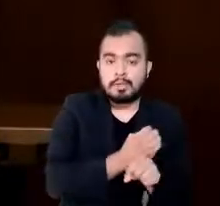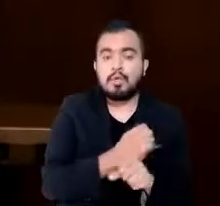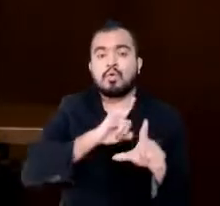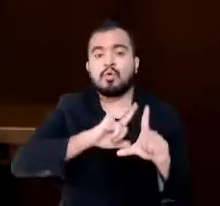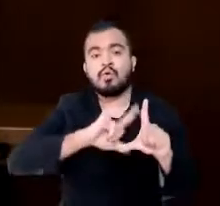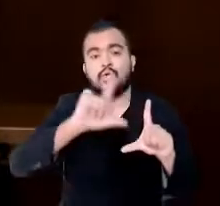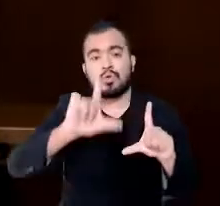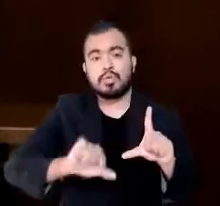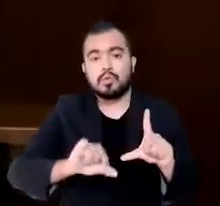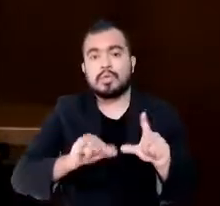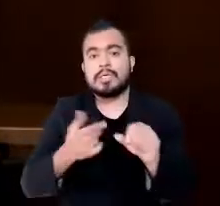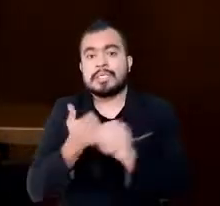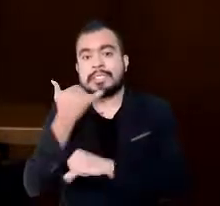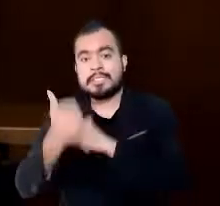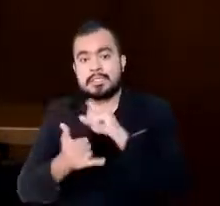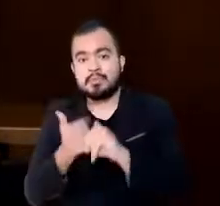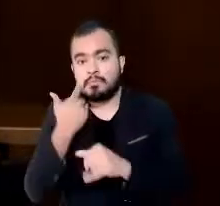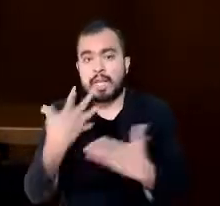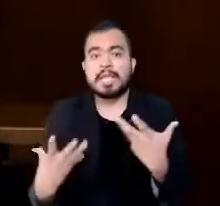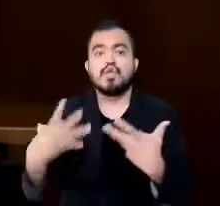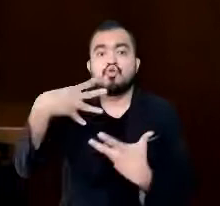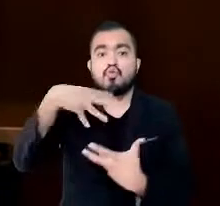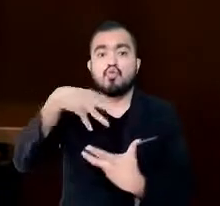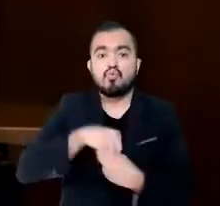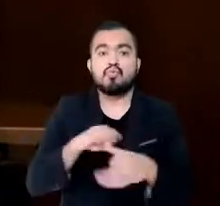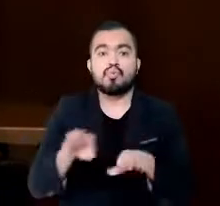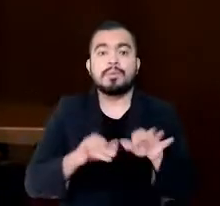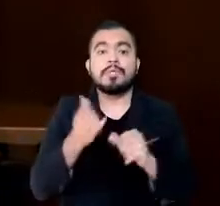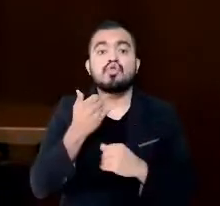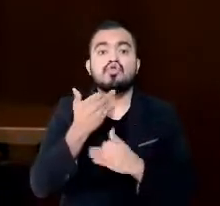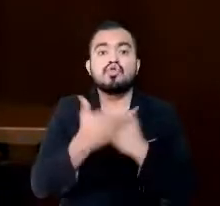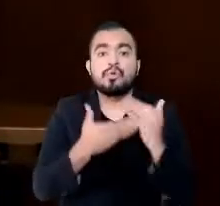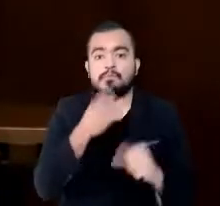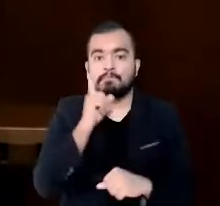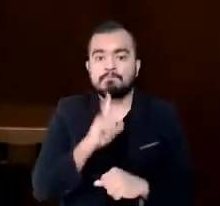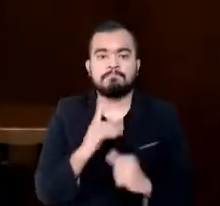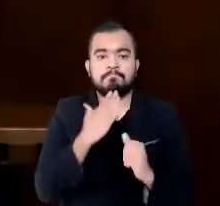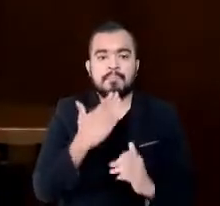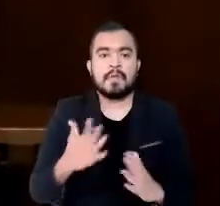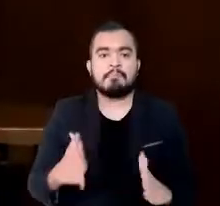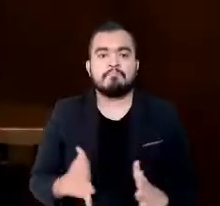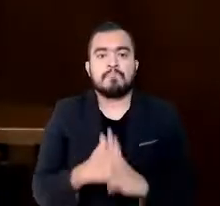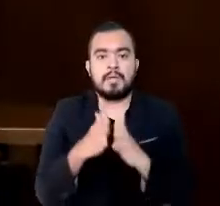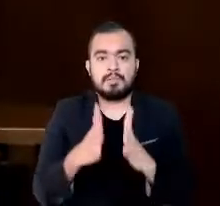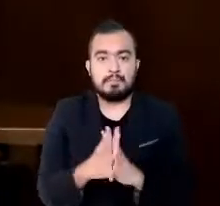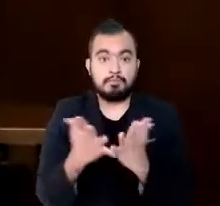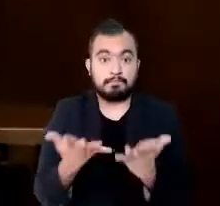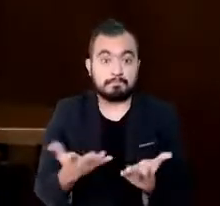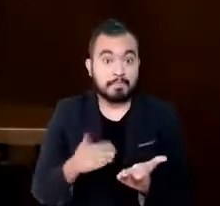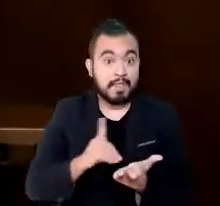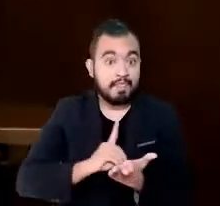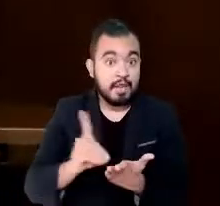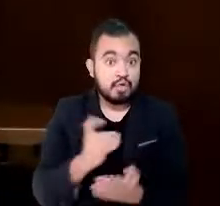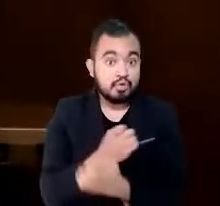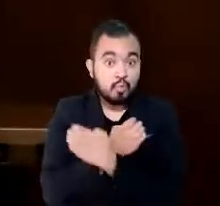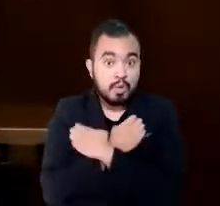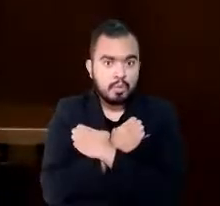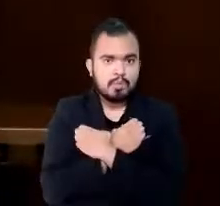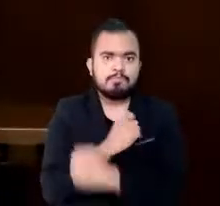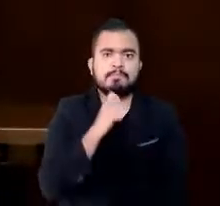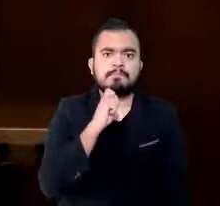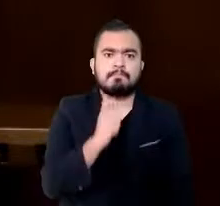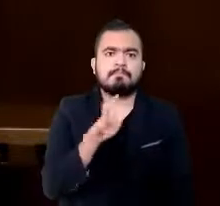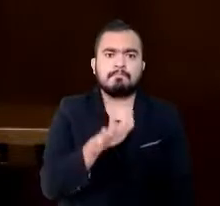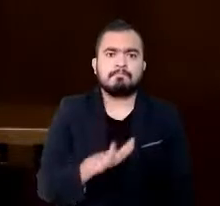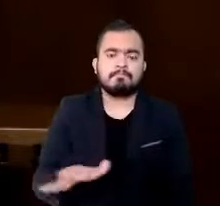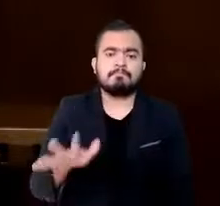inclusión laboral y la efectiva participación de todas y de todos. El derecho a la educación supone la formación de las personas más allá